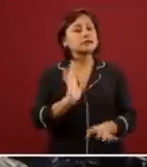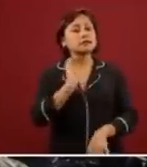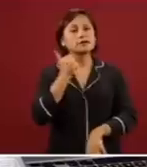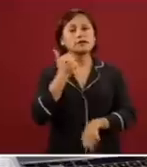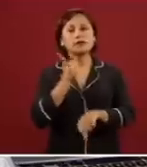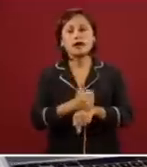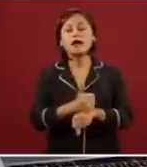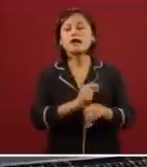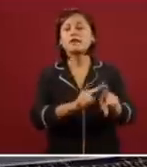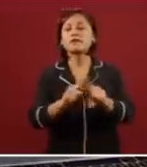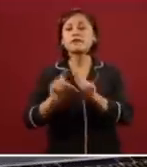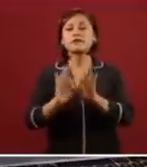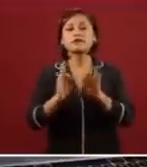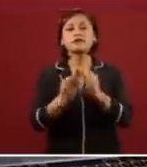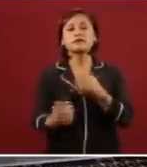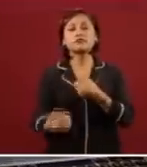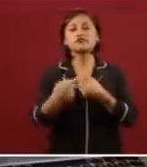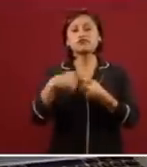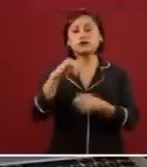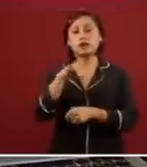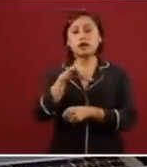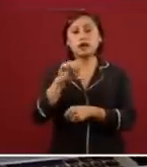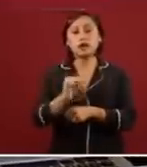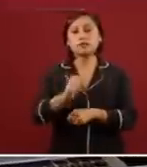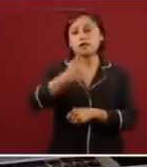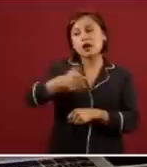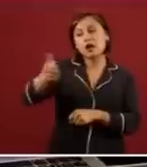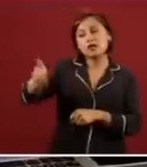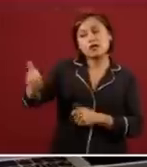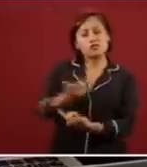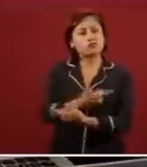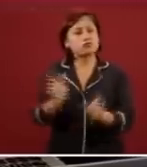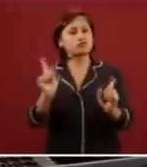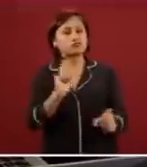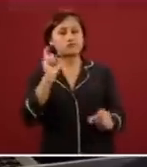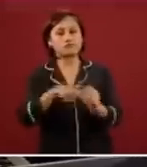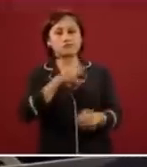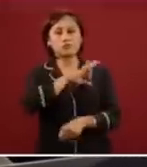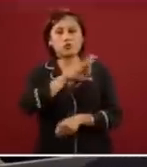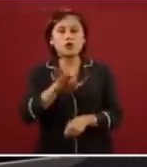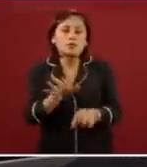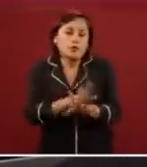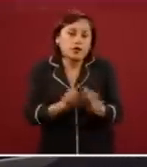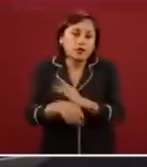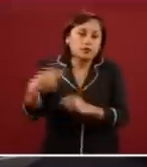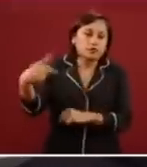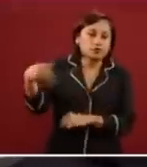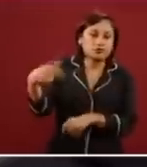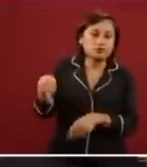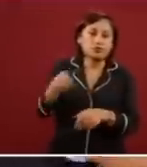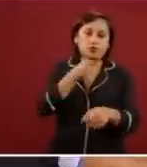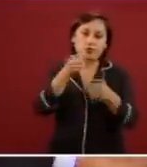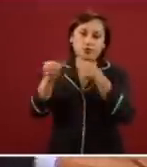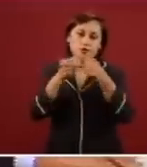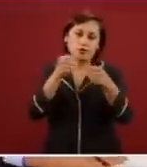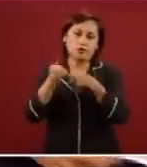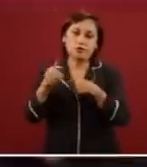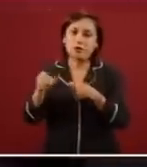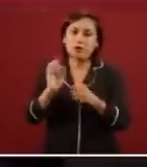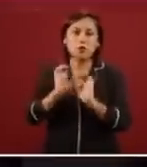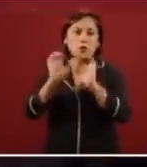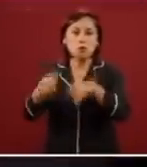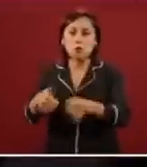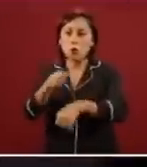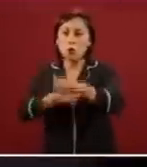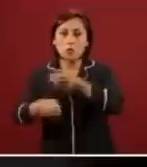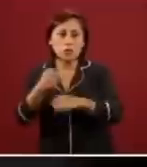el ingreso al seguro social de manera independiente, para aquellos pues periodistas justamente independientes o que trabajan, que no tienen una relación permanente